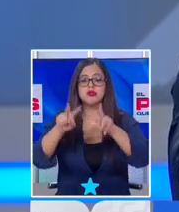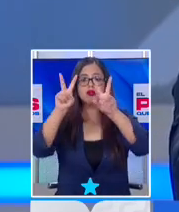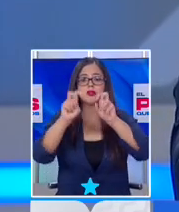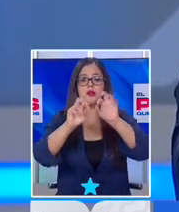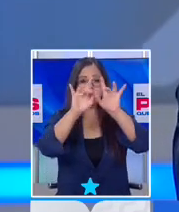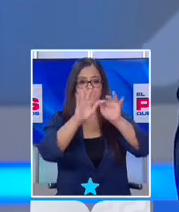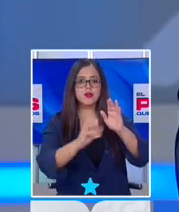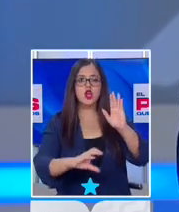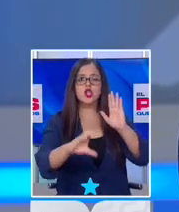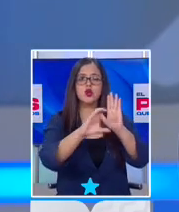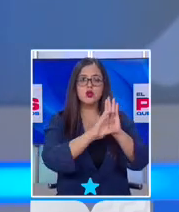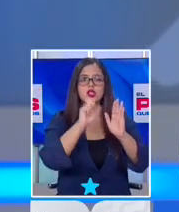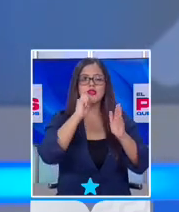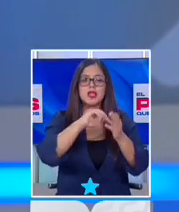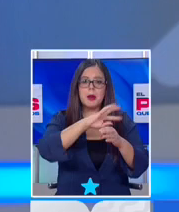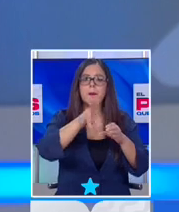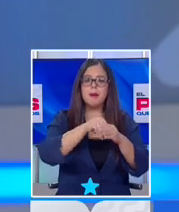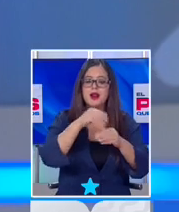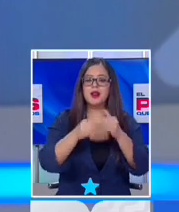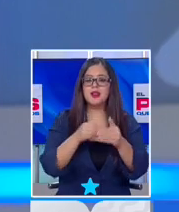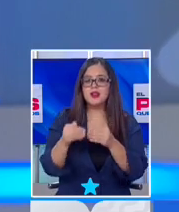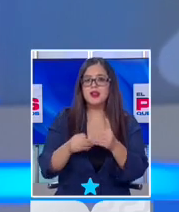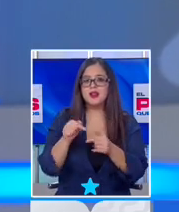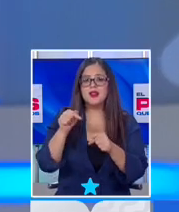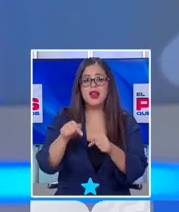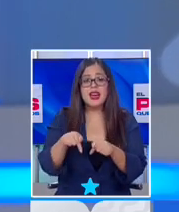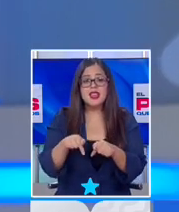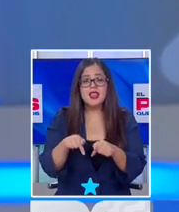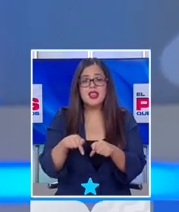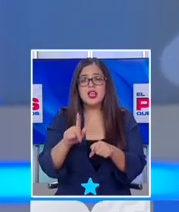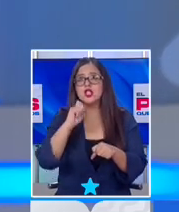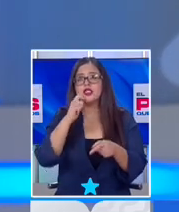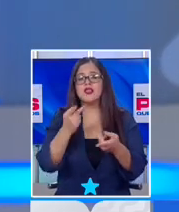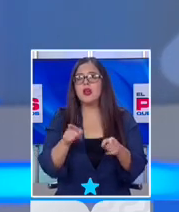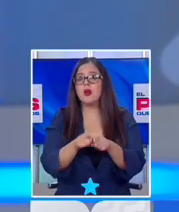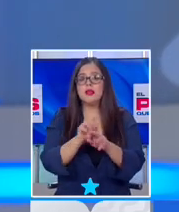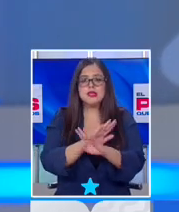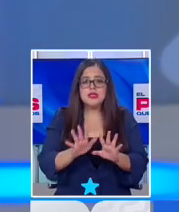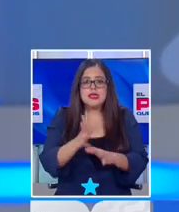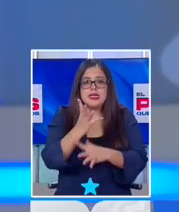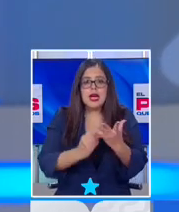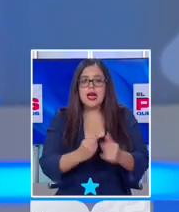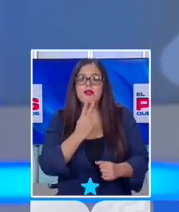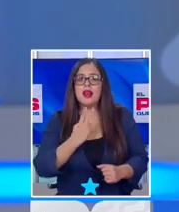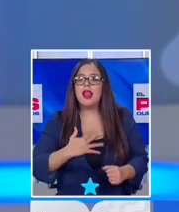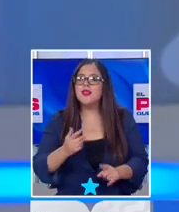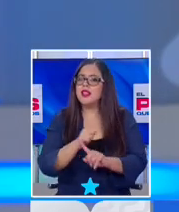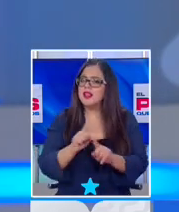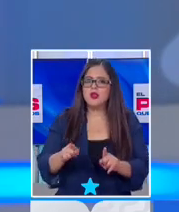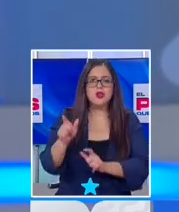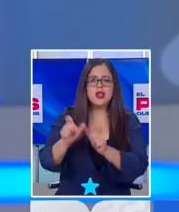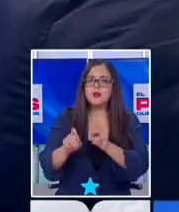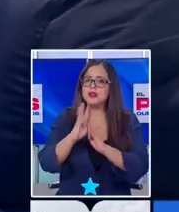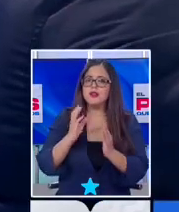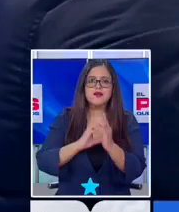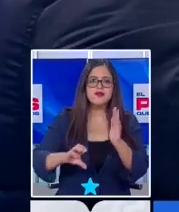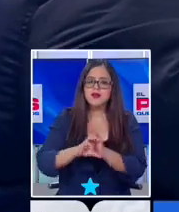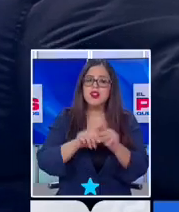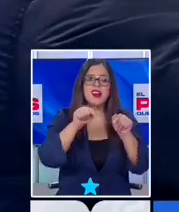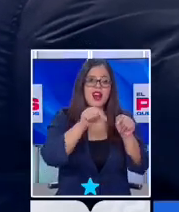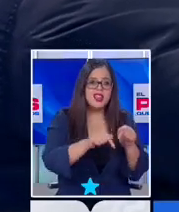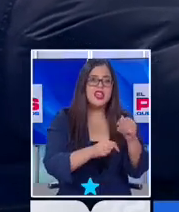texto constitucional que es parte de un proceso aquí no sea que no termina la vida de constitucional aquí que un